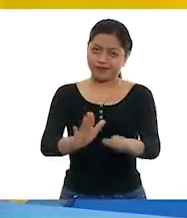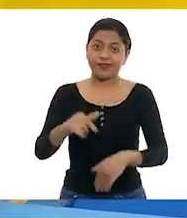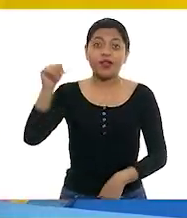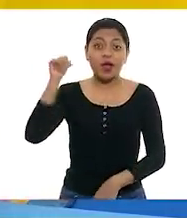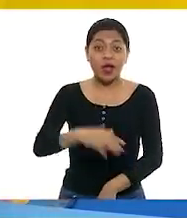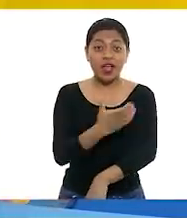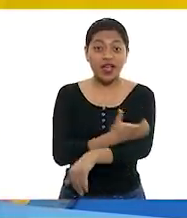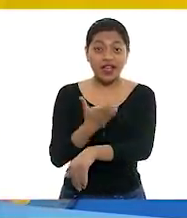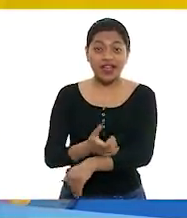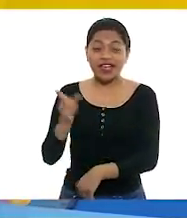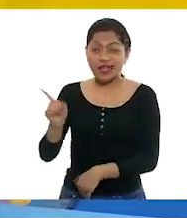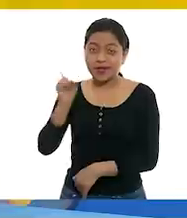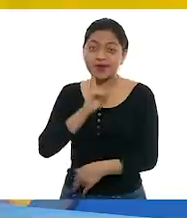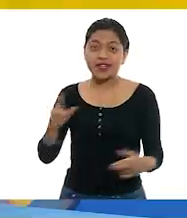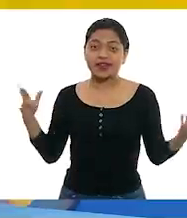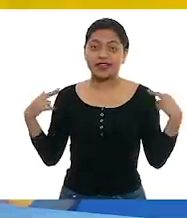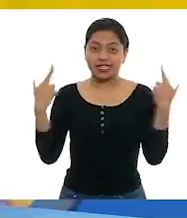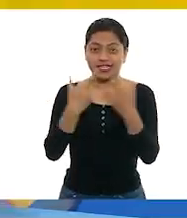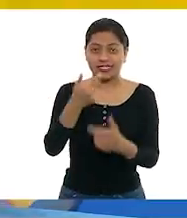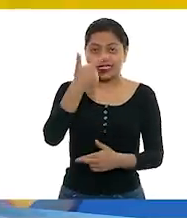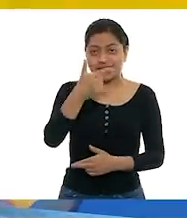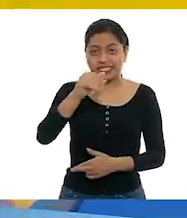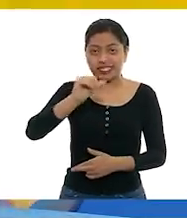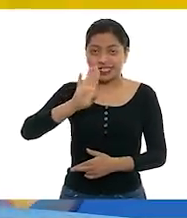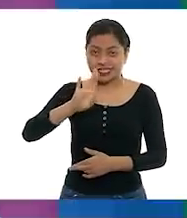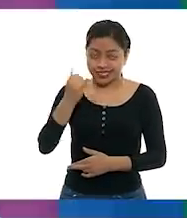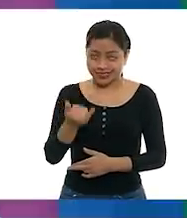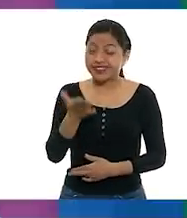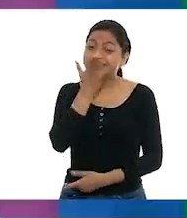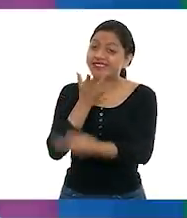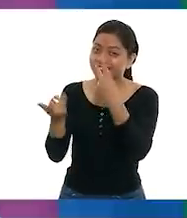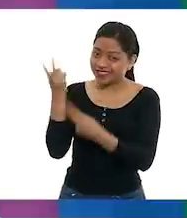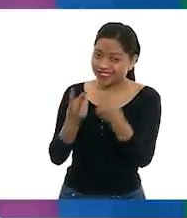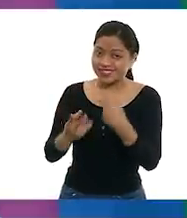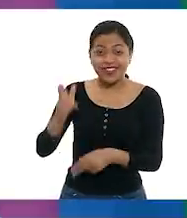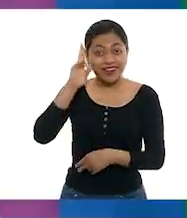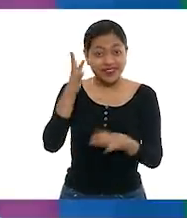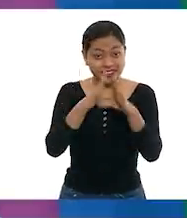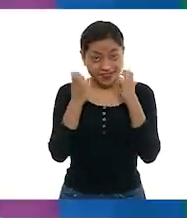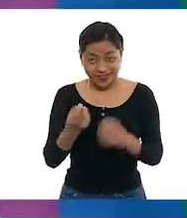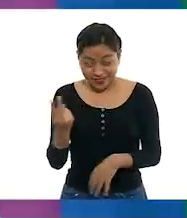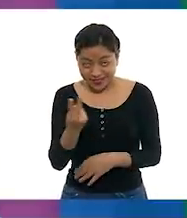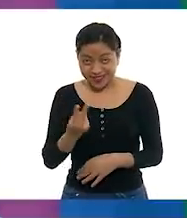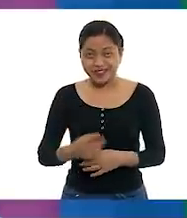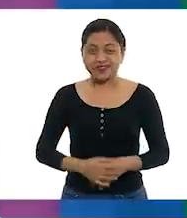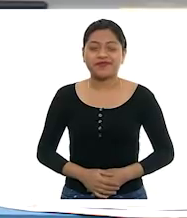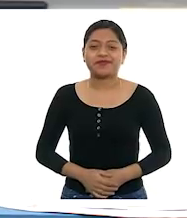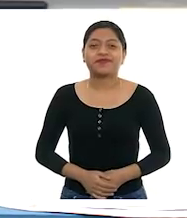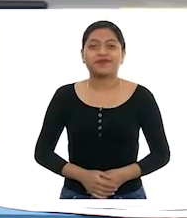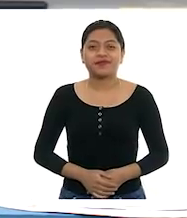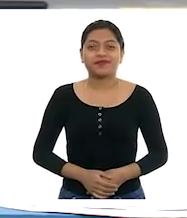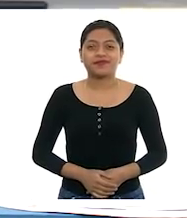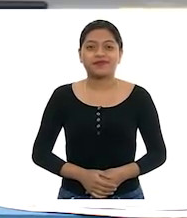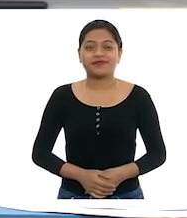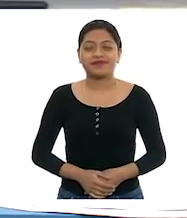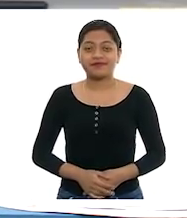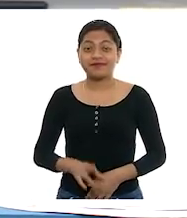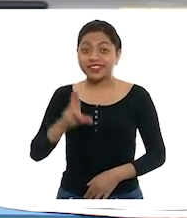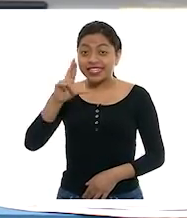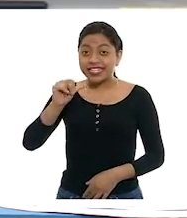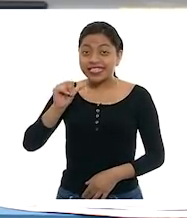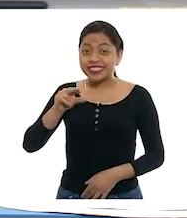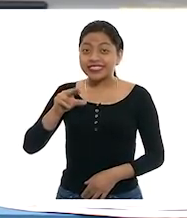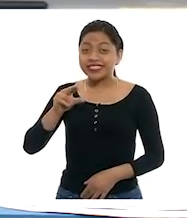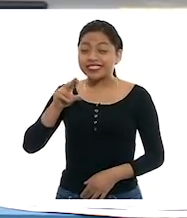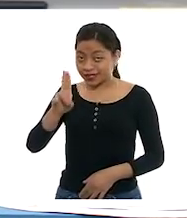Hoy nos acompaña la maestra Gabriela Silva. Maestra Gaby, bienvenida. Hola, ¿cómo están? Hola Raúl, hola Juan Carlos. Raulito, ¿cómo estás?